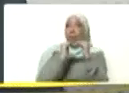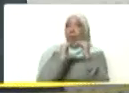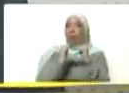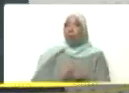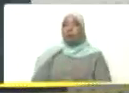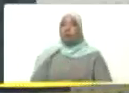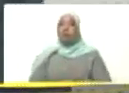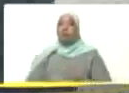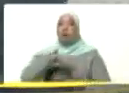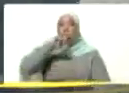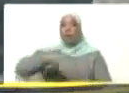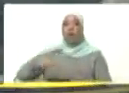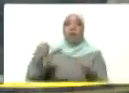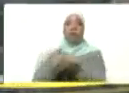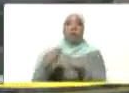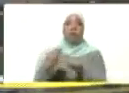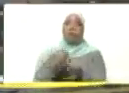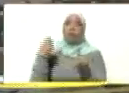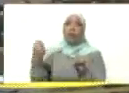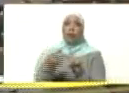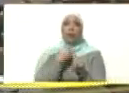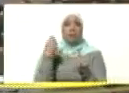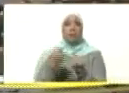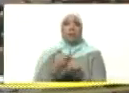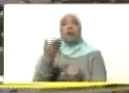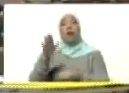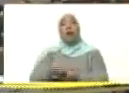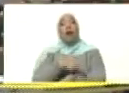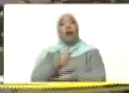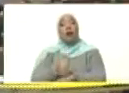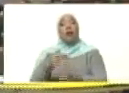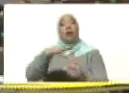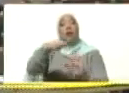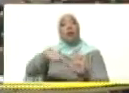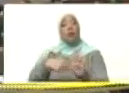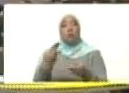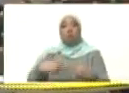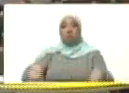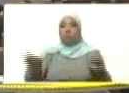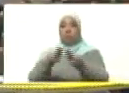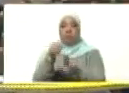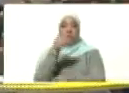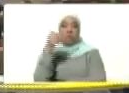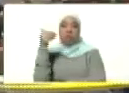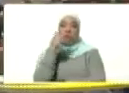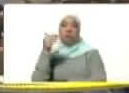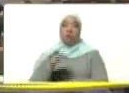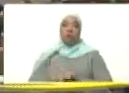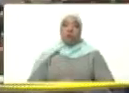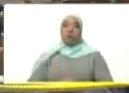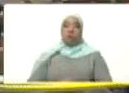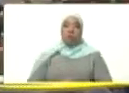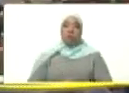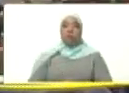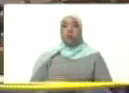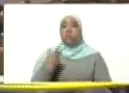ofenden cada uno y todos estos principios de la Carta de las Naciones Unidas. Yet, sin